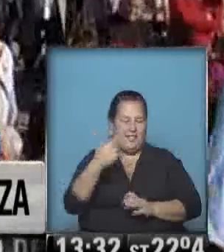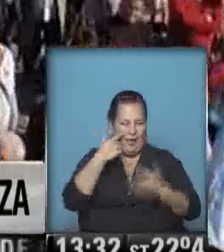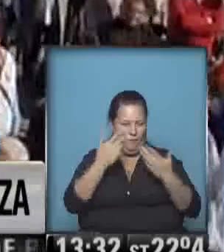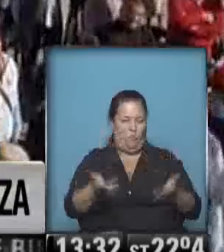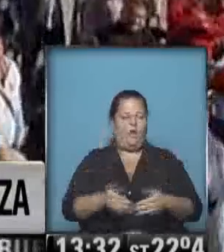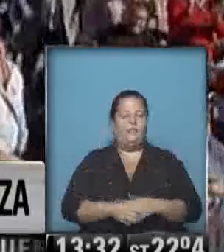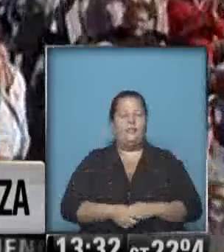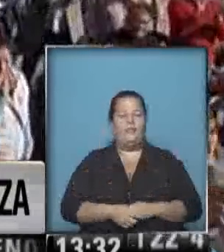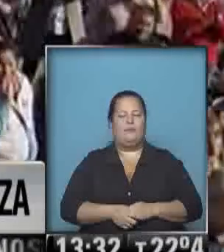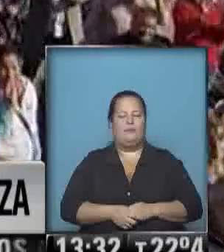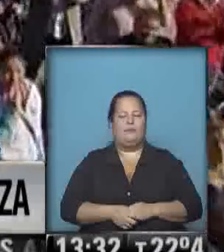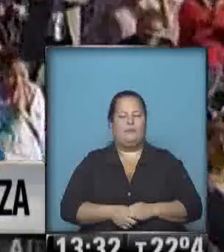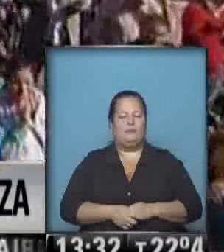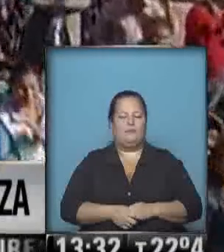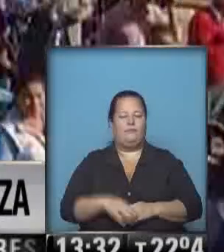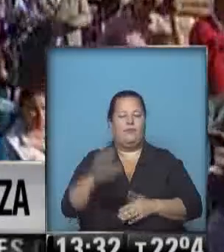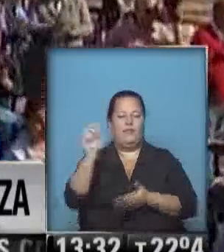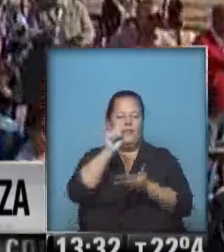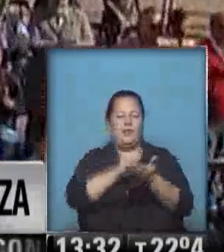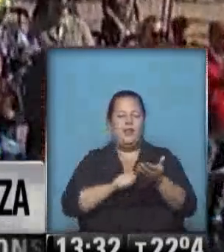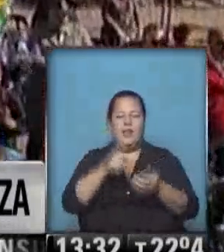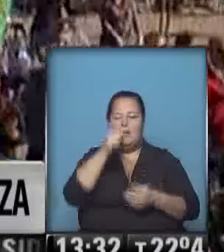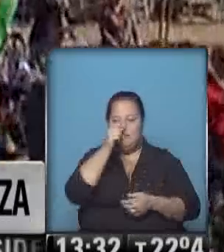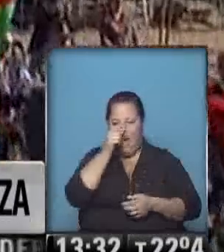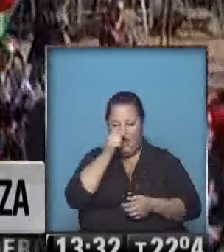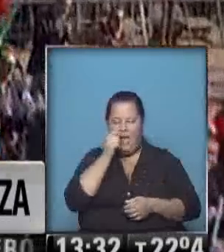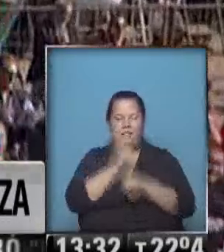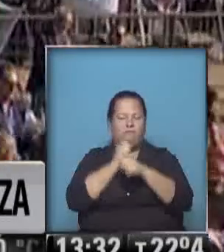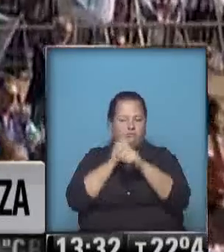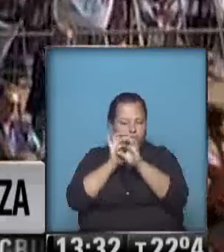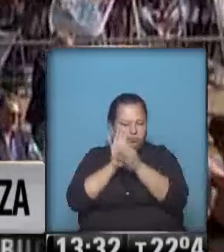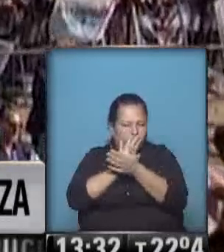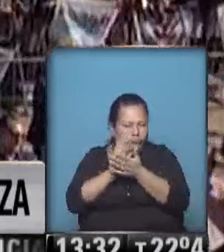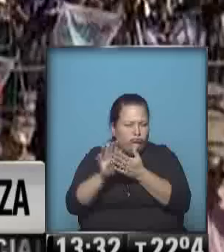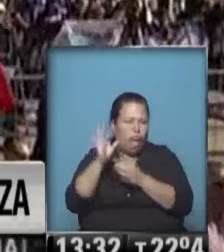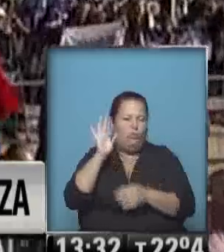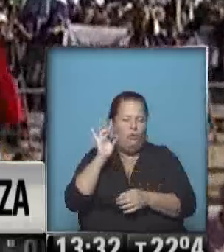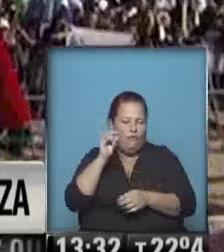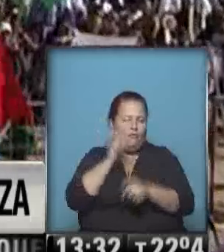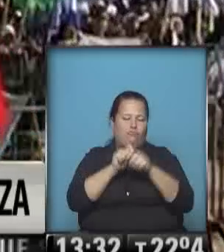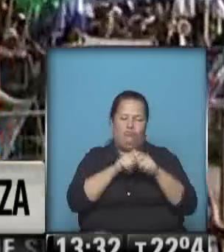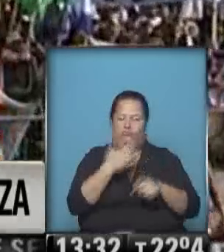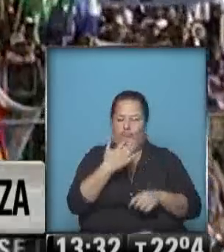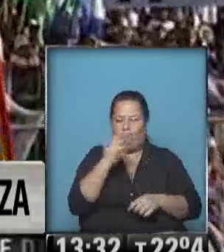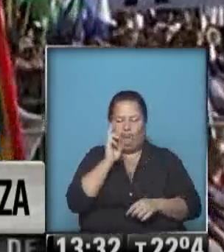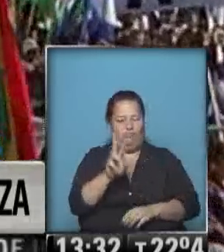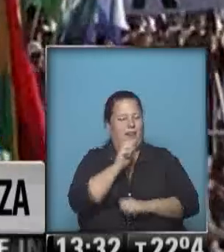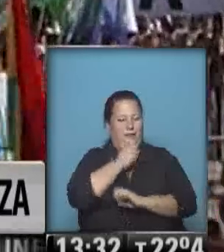vemos, confeccionado en madera, con un trabajo minucioso y complejo, una obra de arte